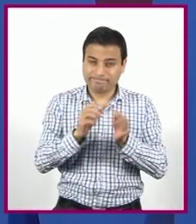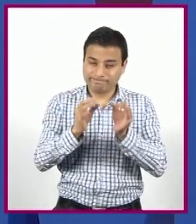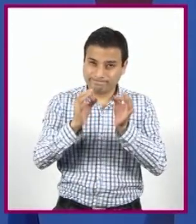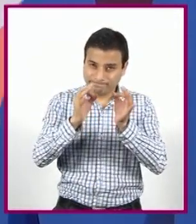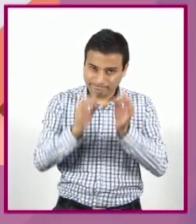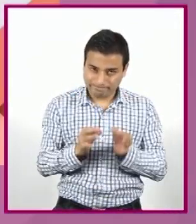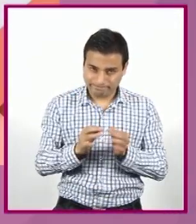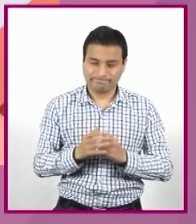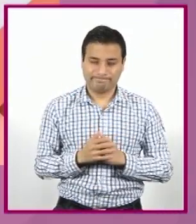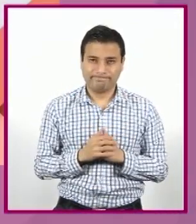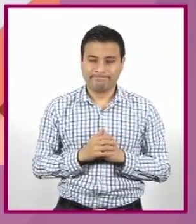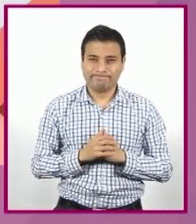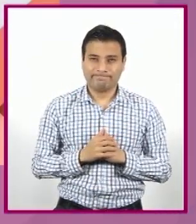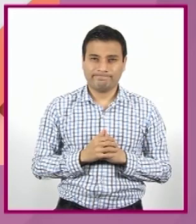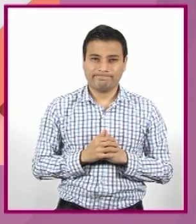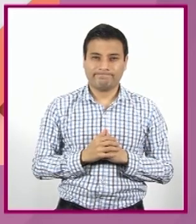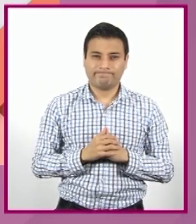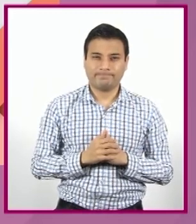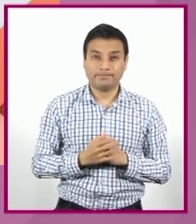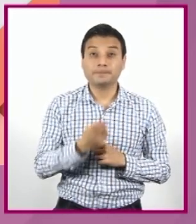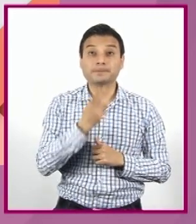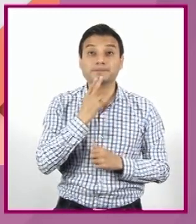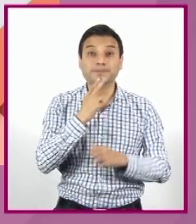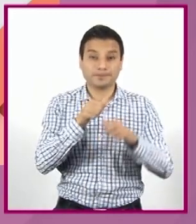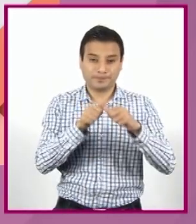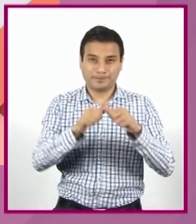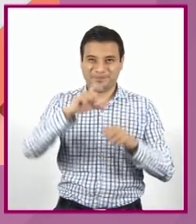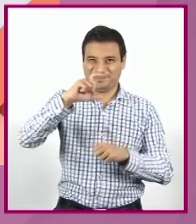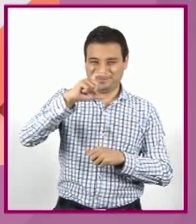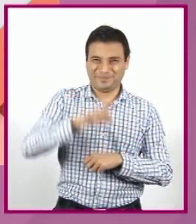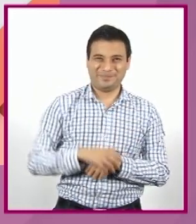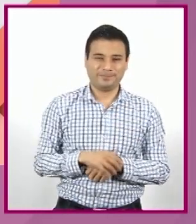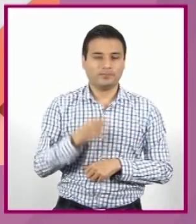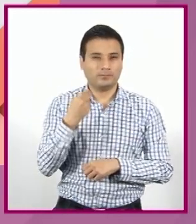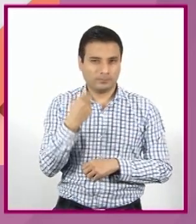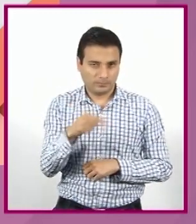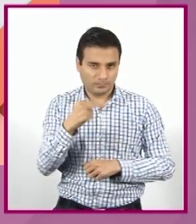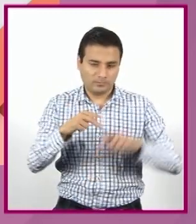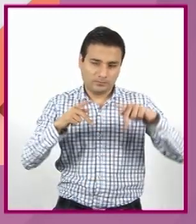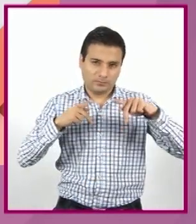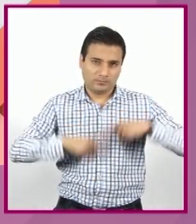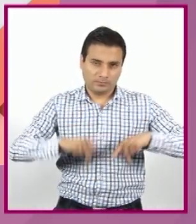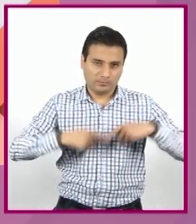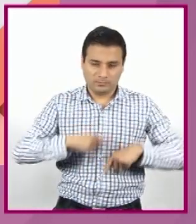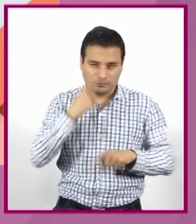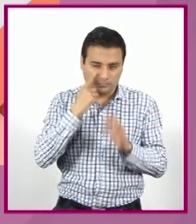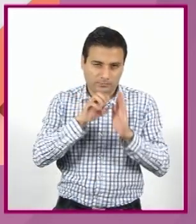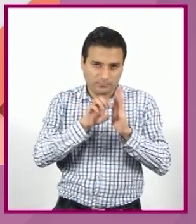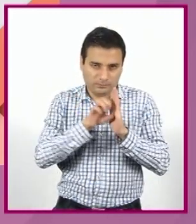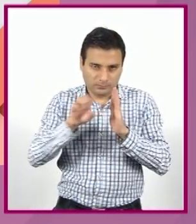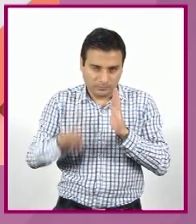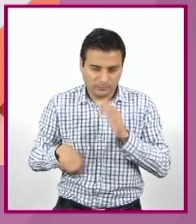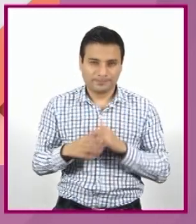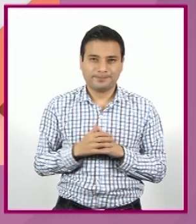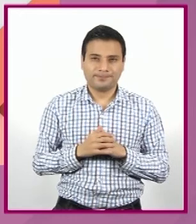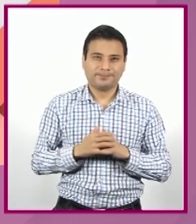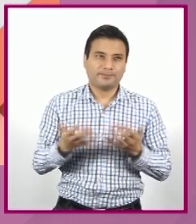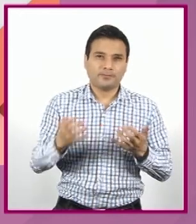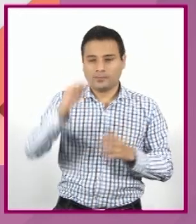cuento. Uso de mayúsculas. Nombres propios. Por ejemplo, el coronel